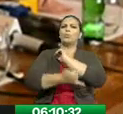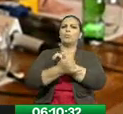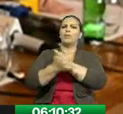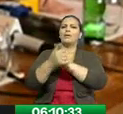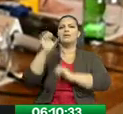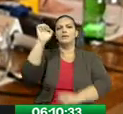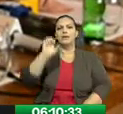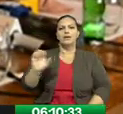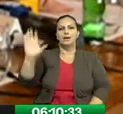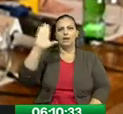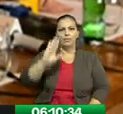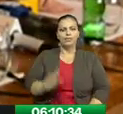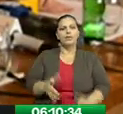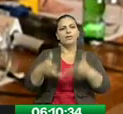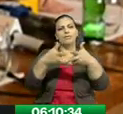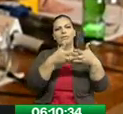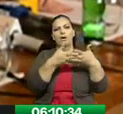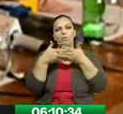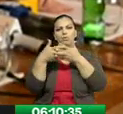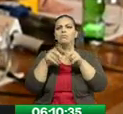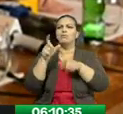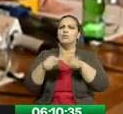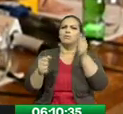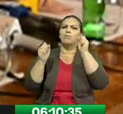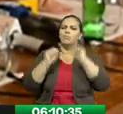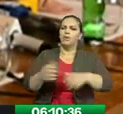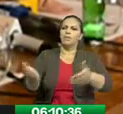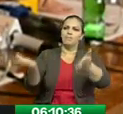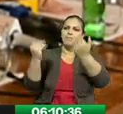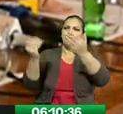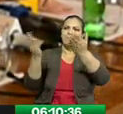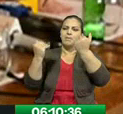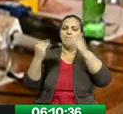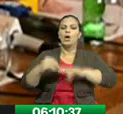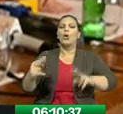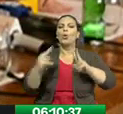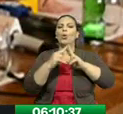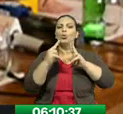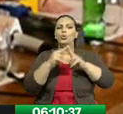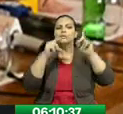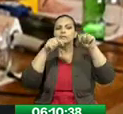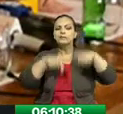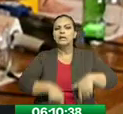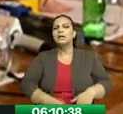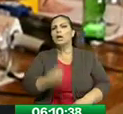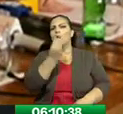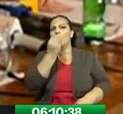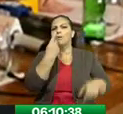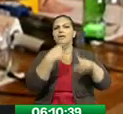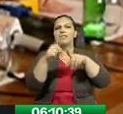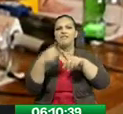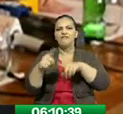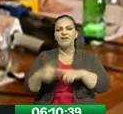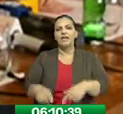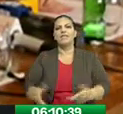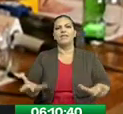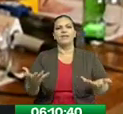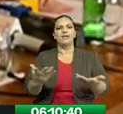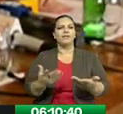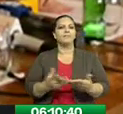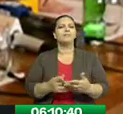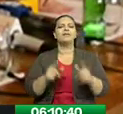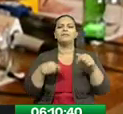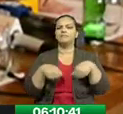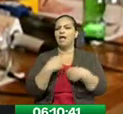y eeuu por eso la importancia de que se abra nuestras haciendas nuestras fincas y que se muestre un trabajo arduo también y